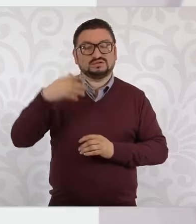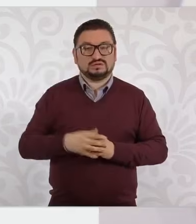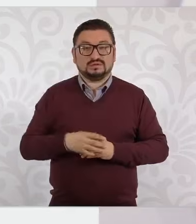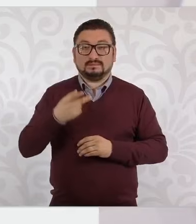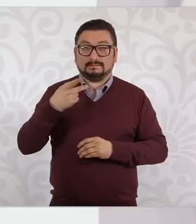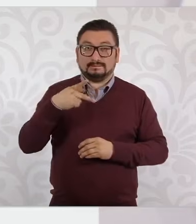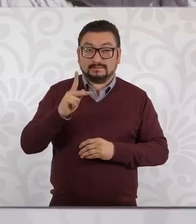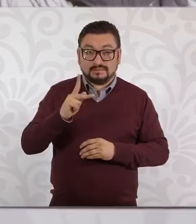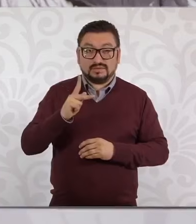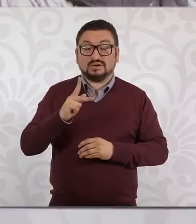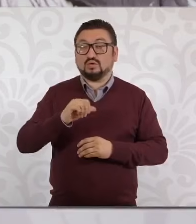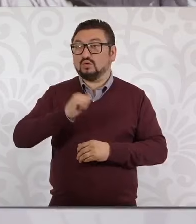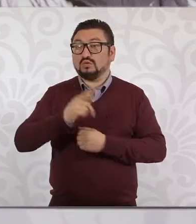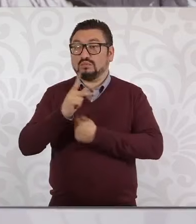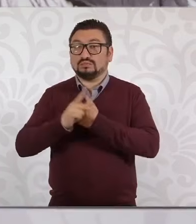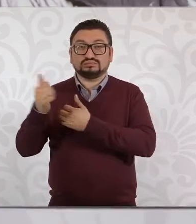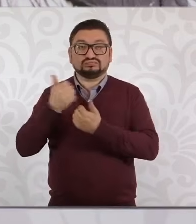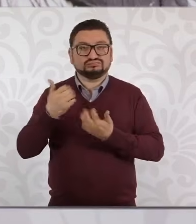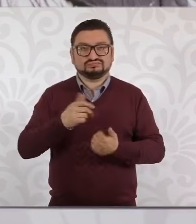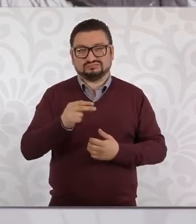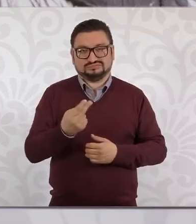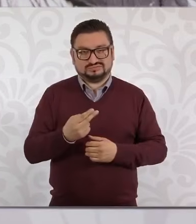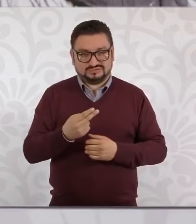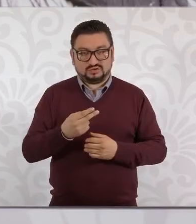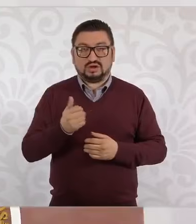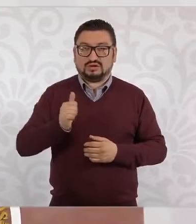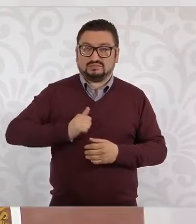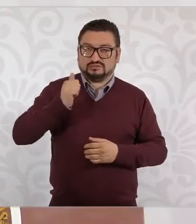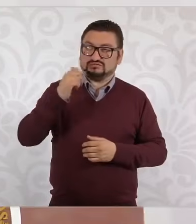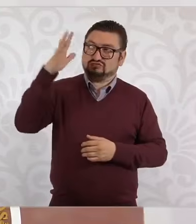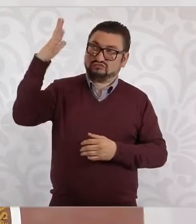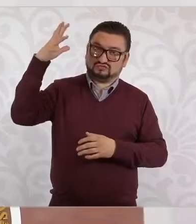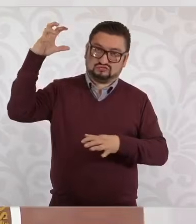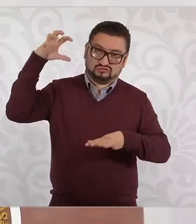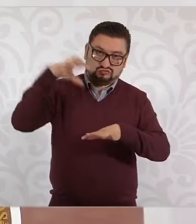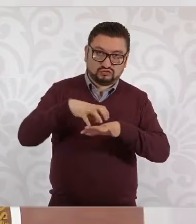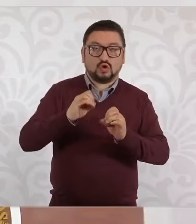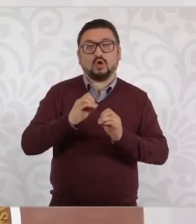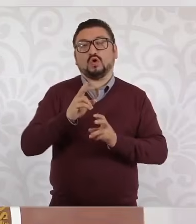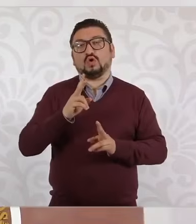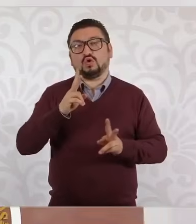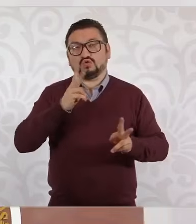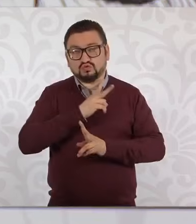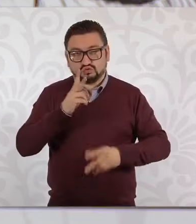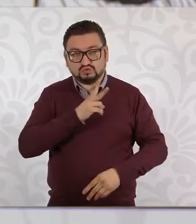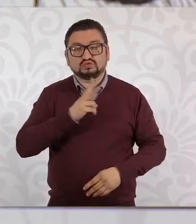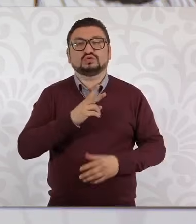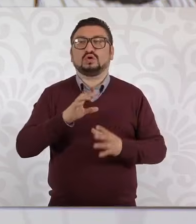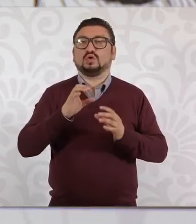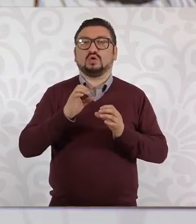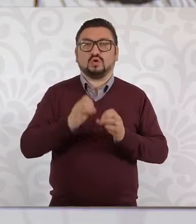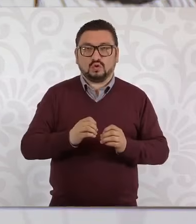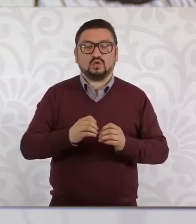de la importación de una fuente primaria, sino es el aprovechamiento del sol o del viento o de la geotermia,